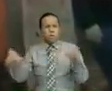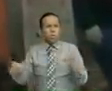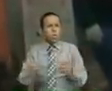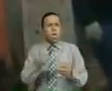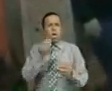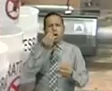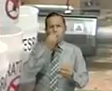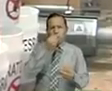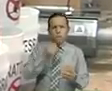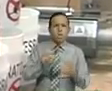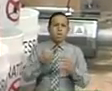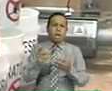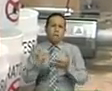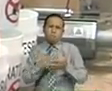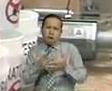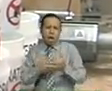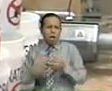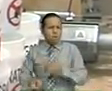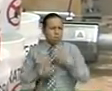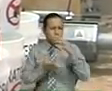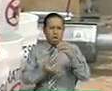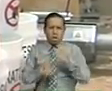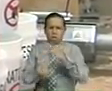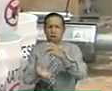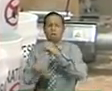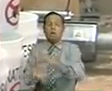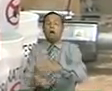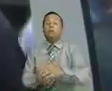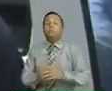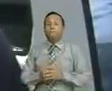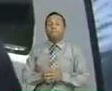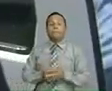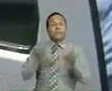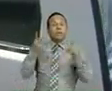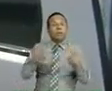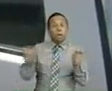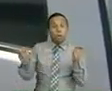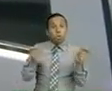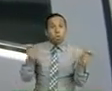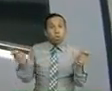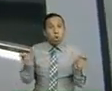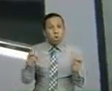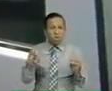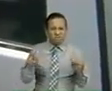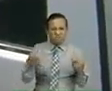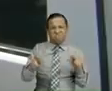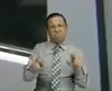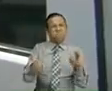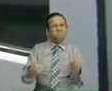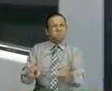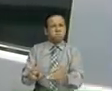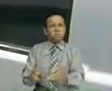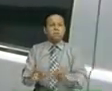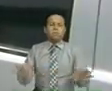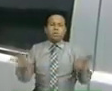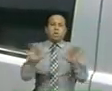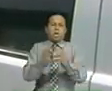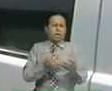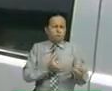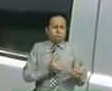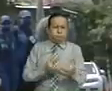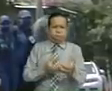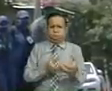de ellas. Planes específicos en este punto. El control de plagas también era uno de los objetivos a cumplir. Hoy día comenzamos el programa